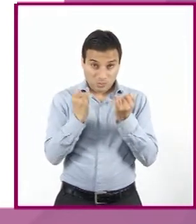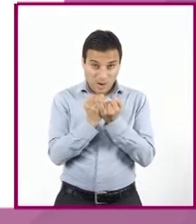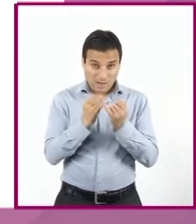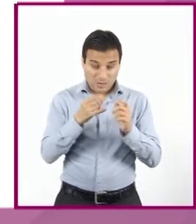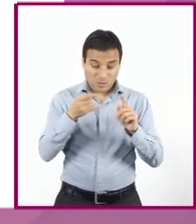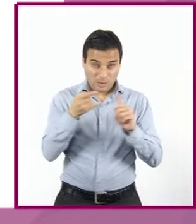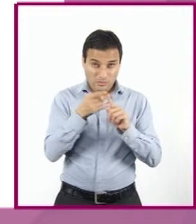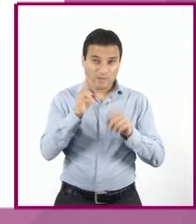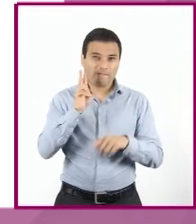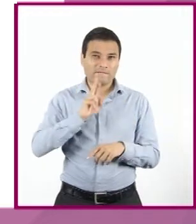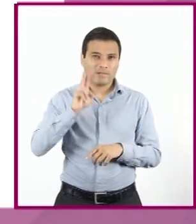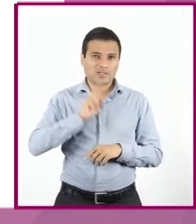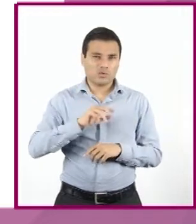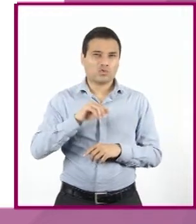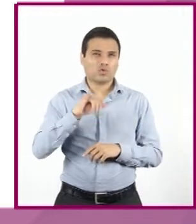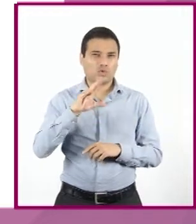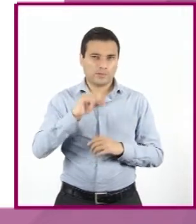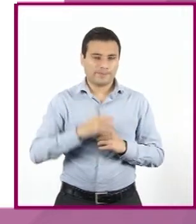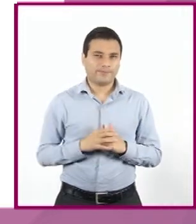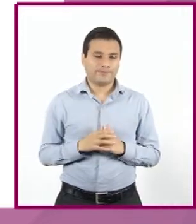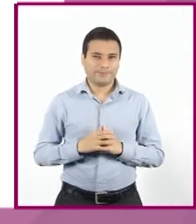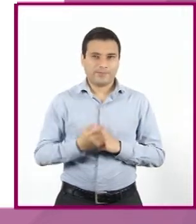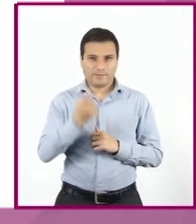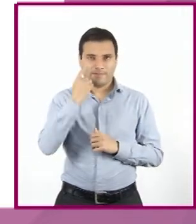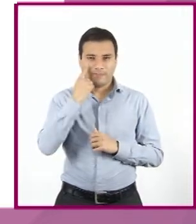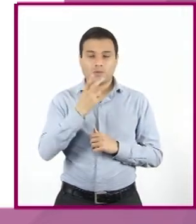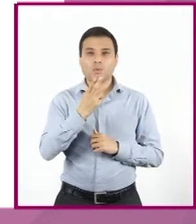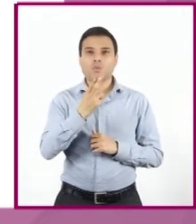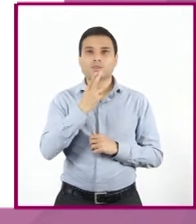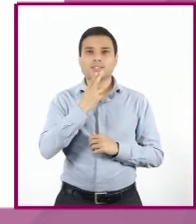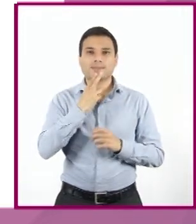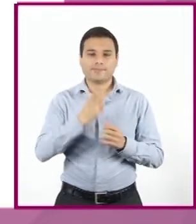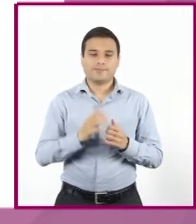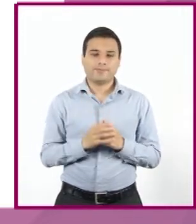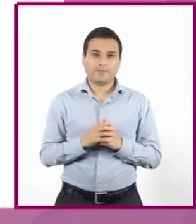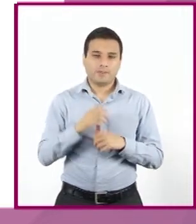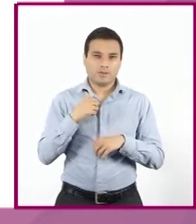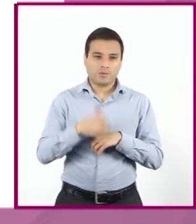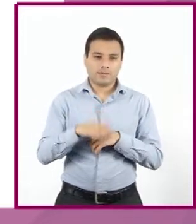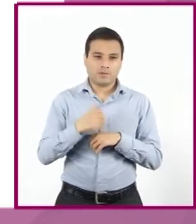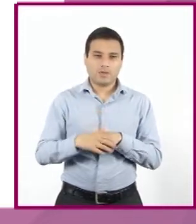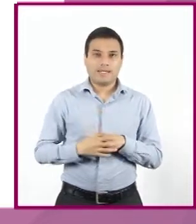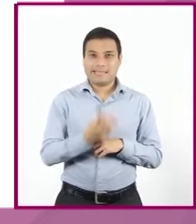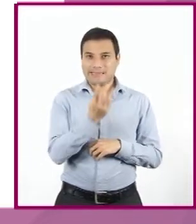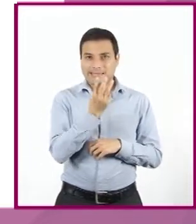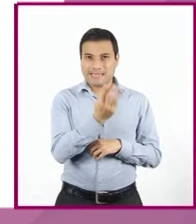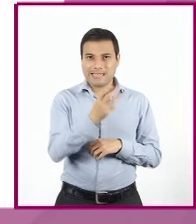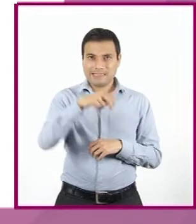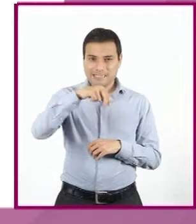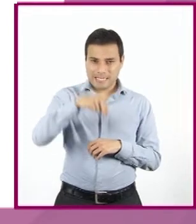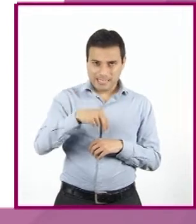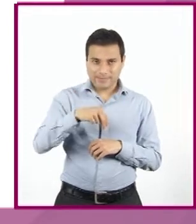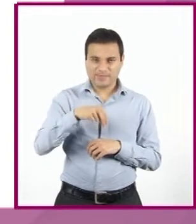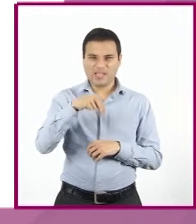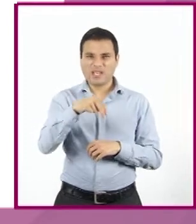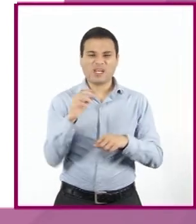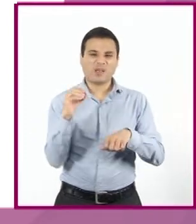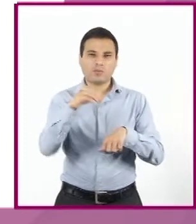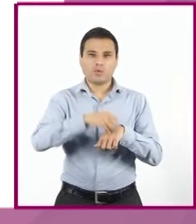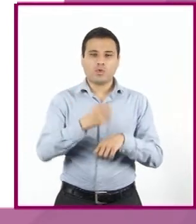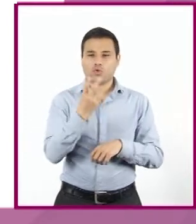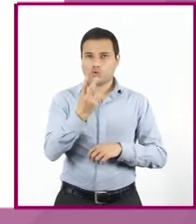del término 2. Utilicemos la expresión 3n y sustituyamos el valor de n por